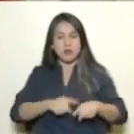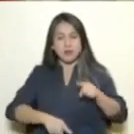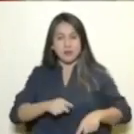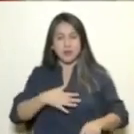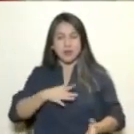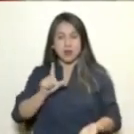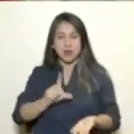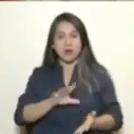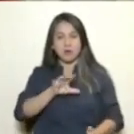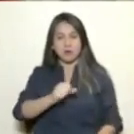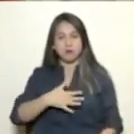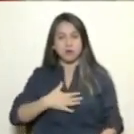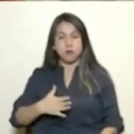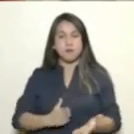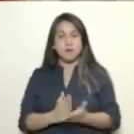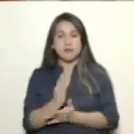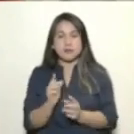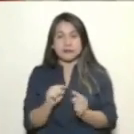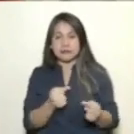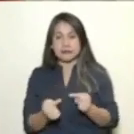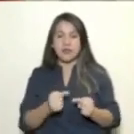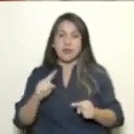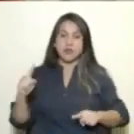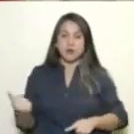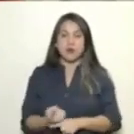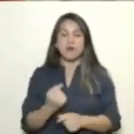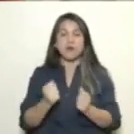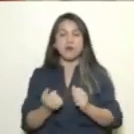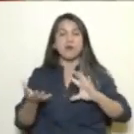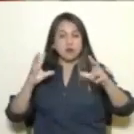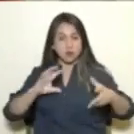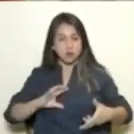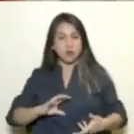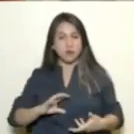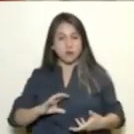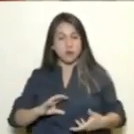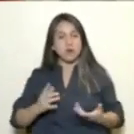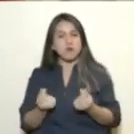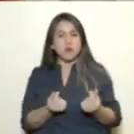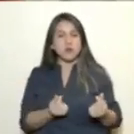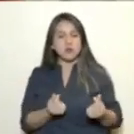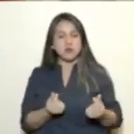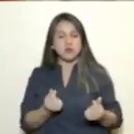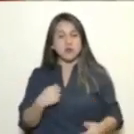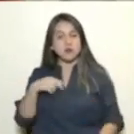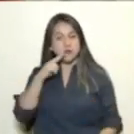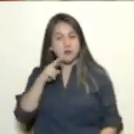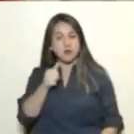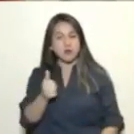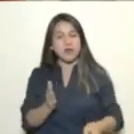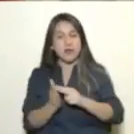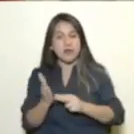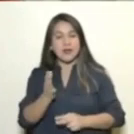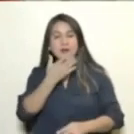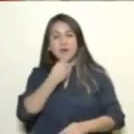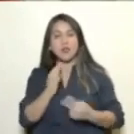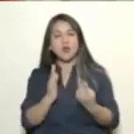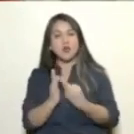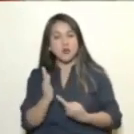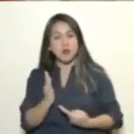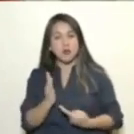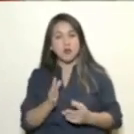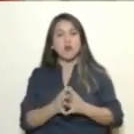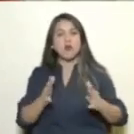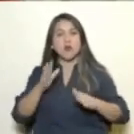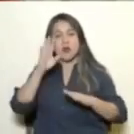localidad que entra en tensión hoy día de nuevamente con la globalidad. Por eso me parecía adecuado leer este bello poema y rendirle